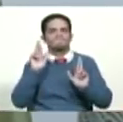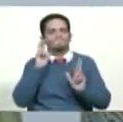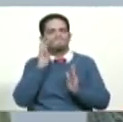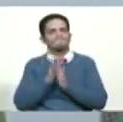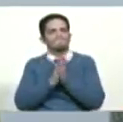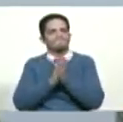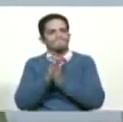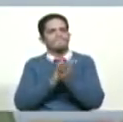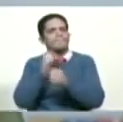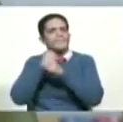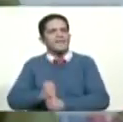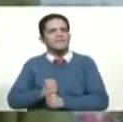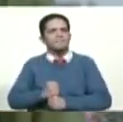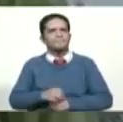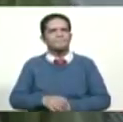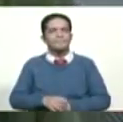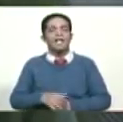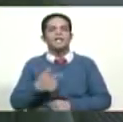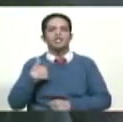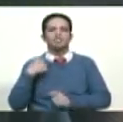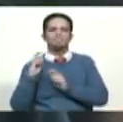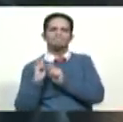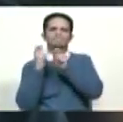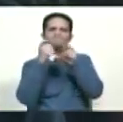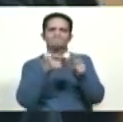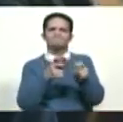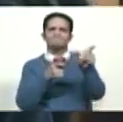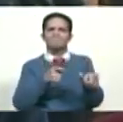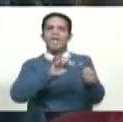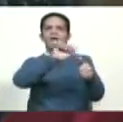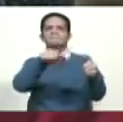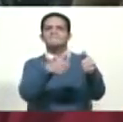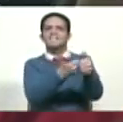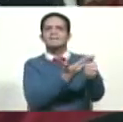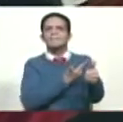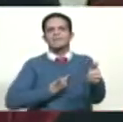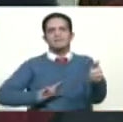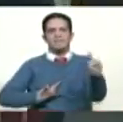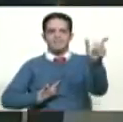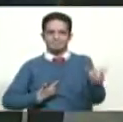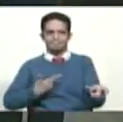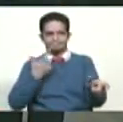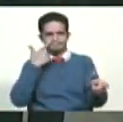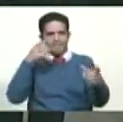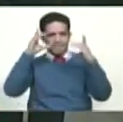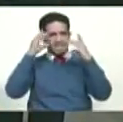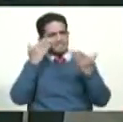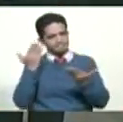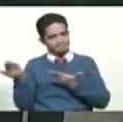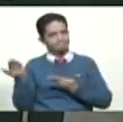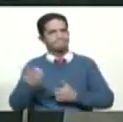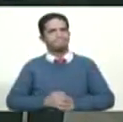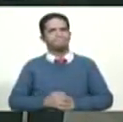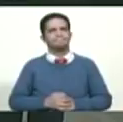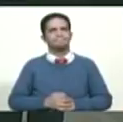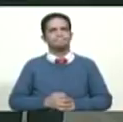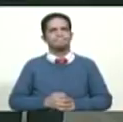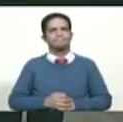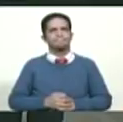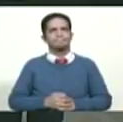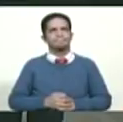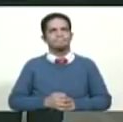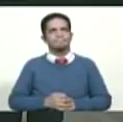He designado, como ustedes saben, a la vicepresidenta ejecutiva, doctora Delcy Rodríguez, mi